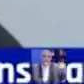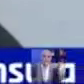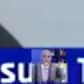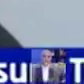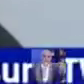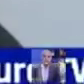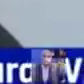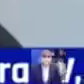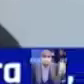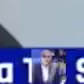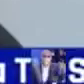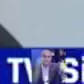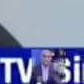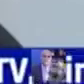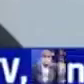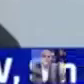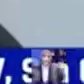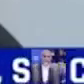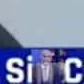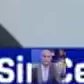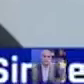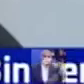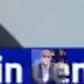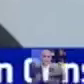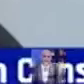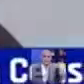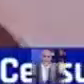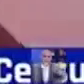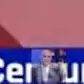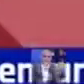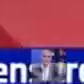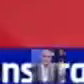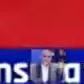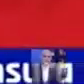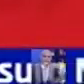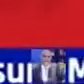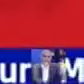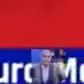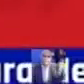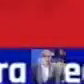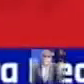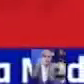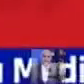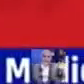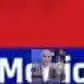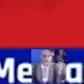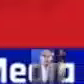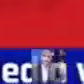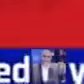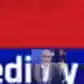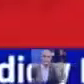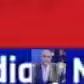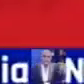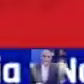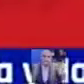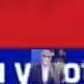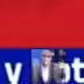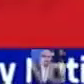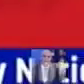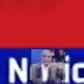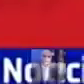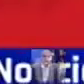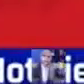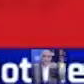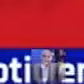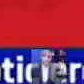el caldo gordo Carmen Aristegui a personajes del panismo más crudo y más rudo. ¿Por qué? Porque ya sabemos